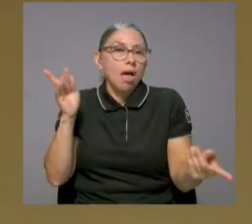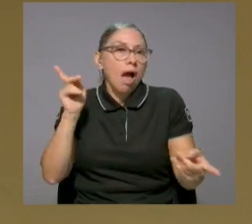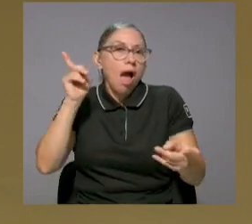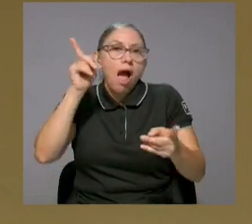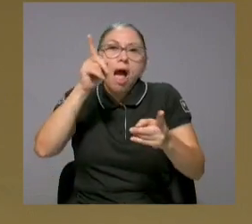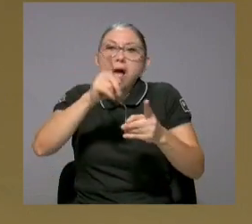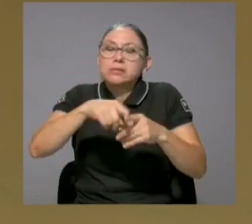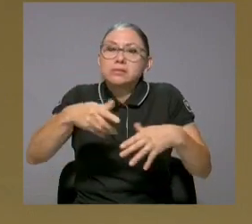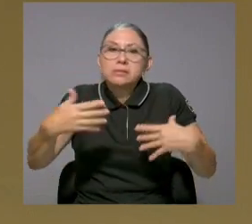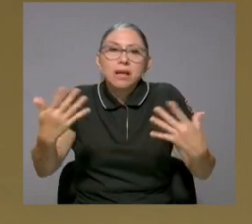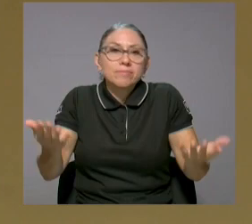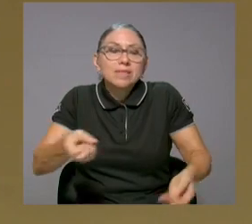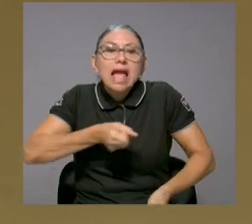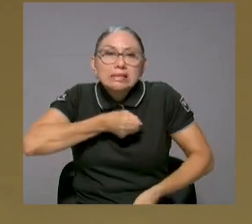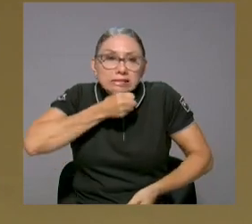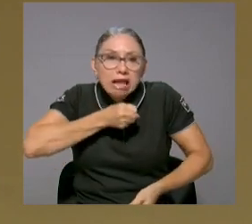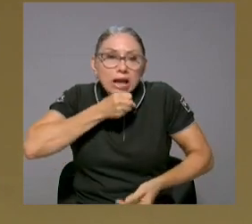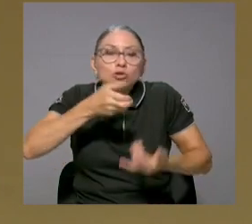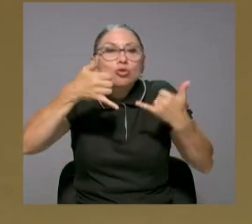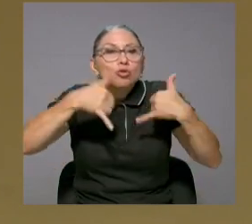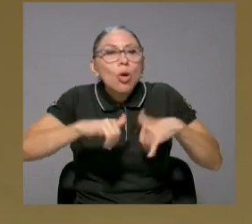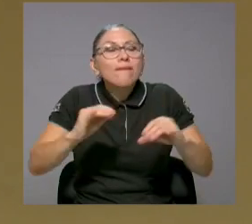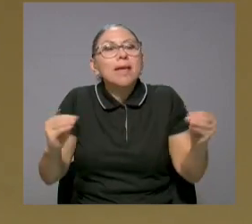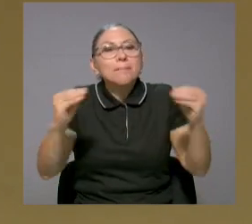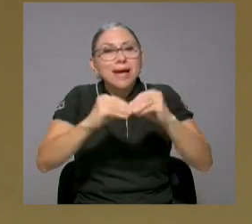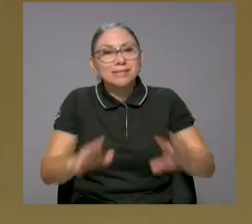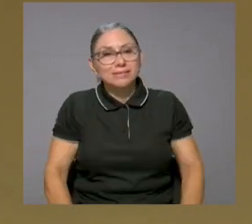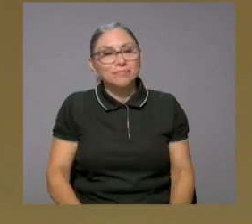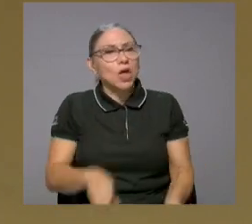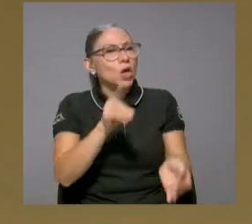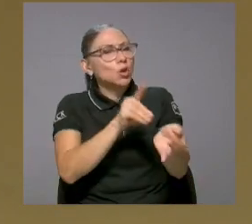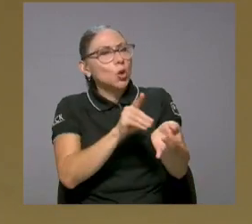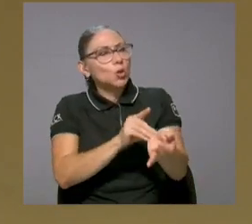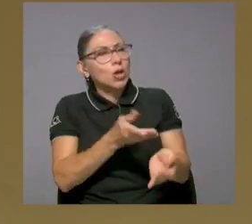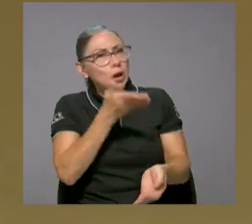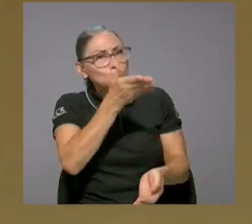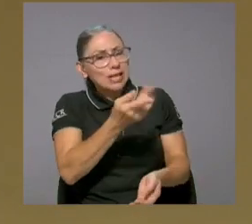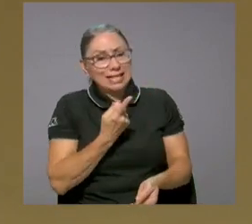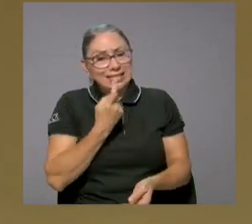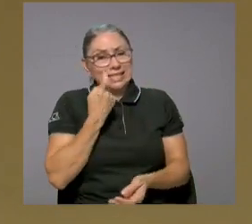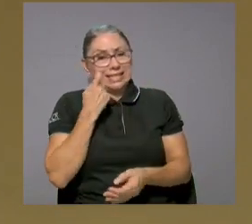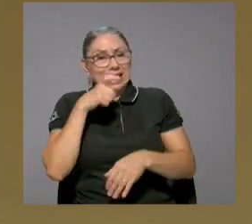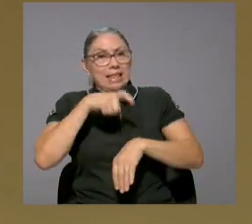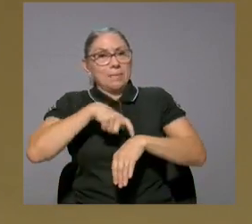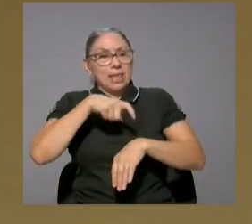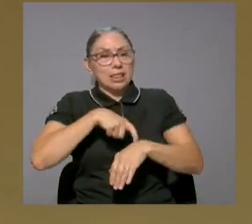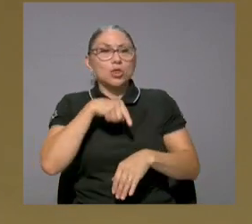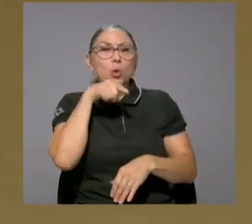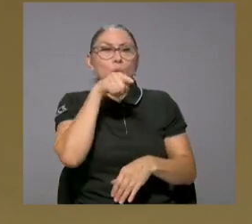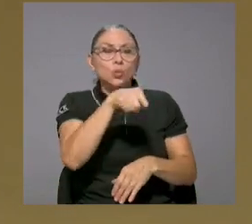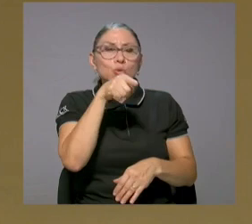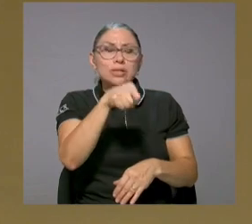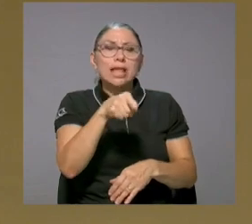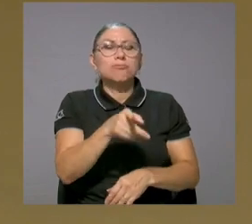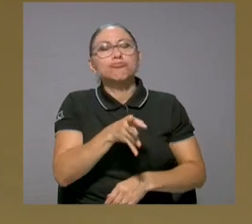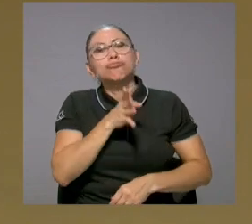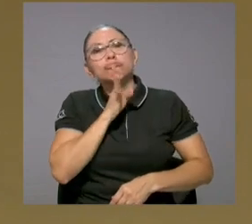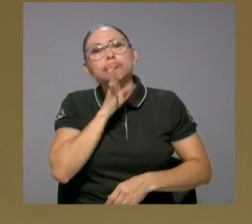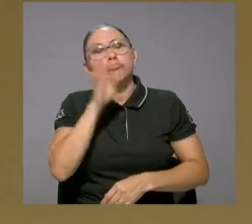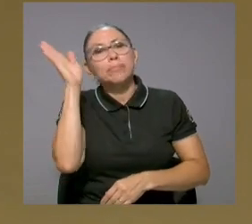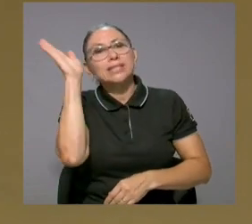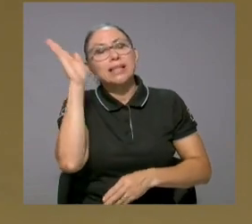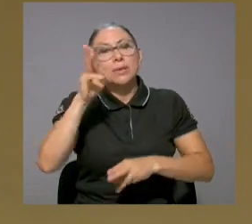de ancianos todavía tomamos más. Doctora, usted recientemente hizo una presentación sobre